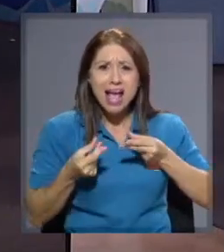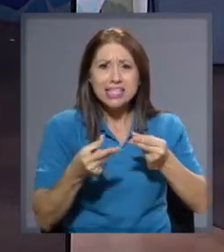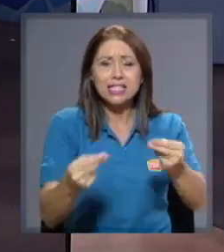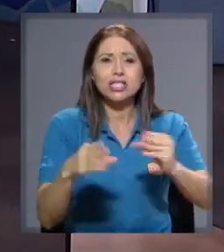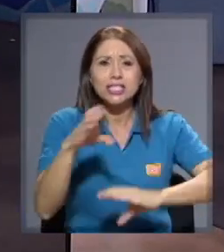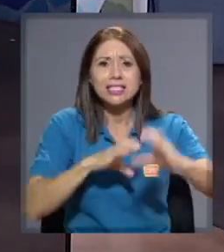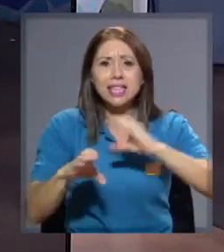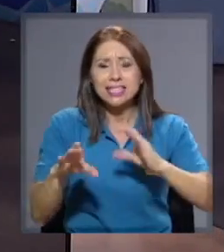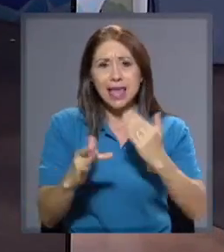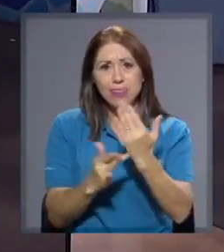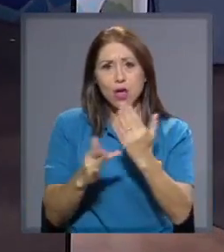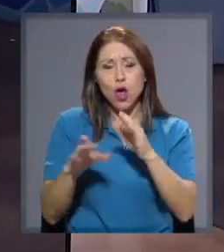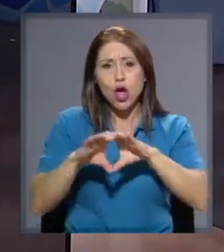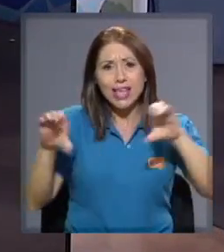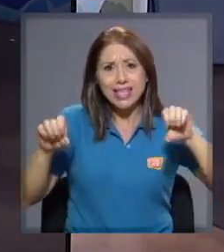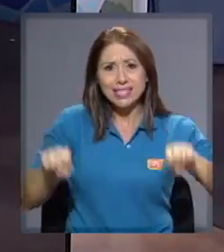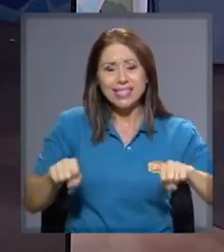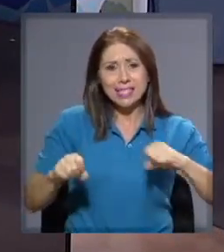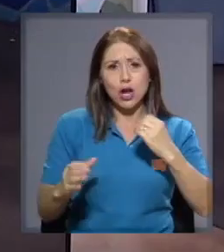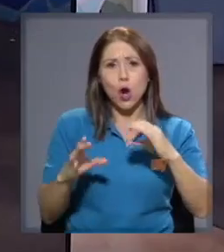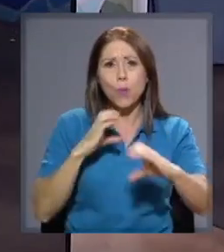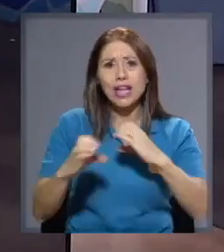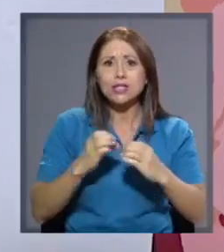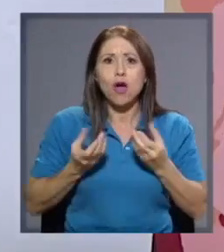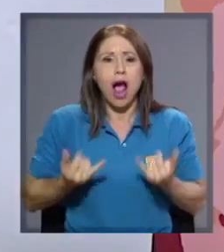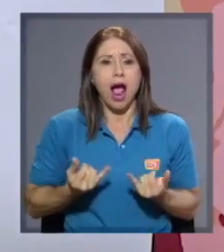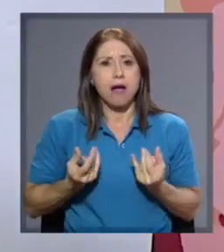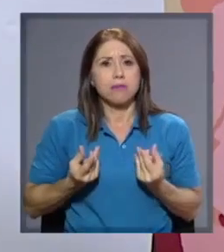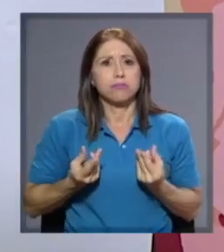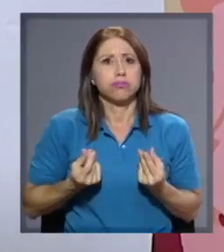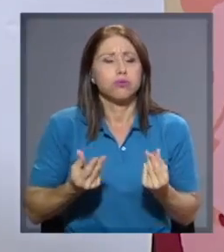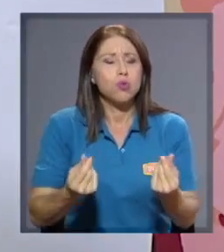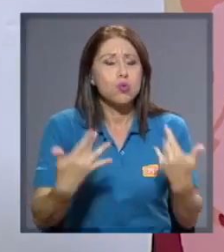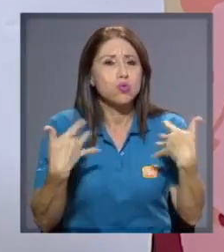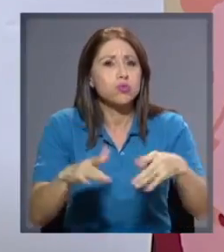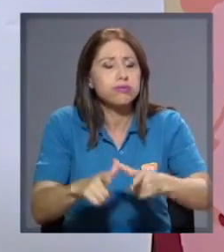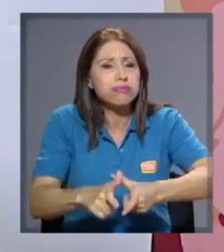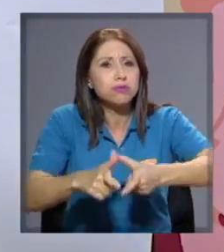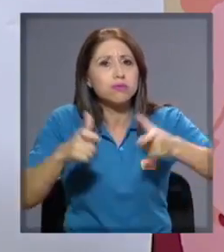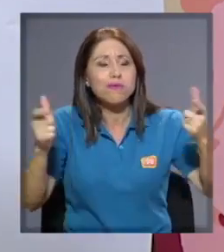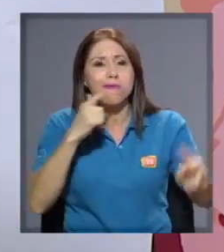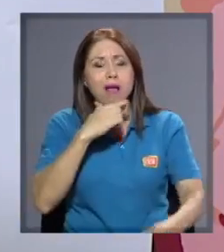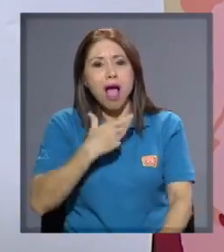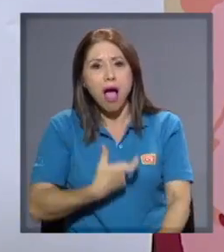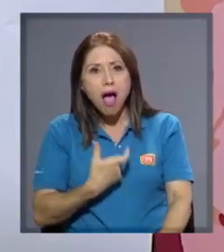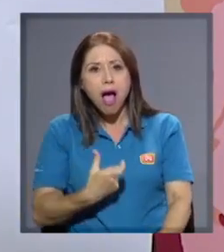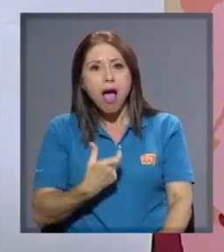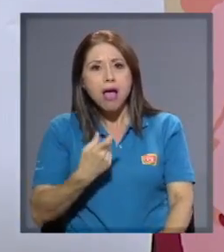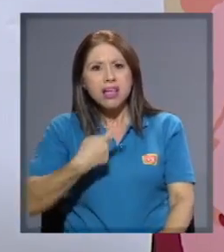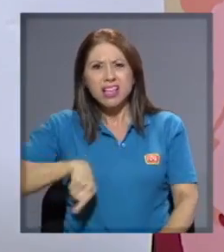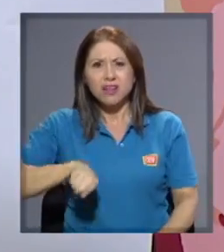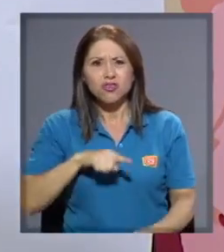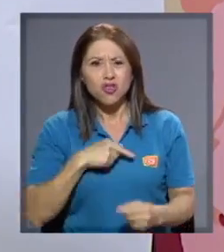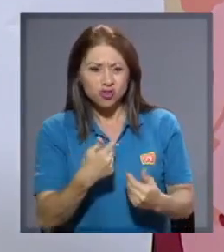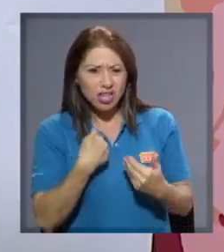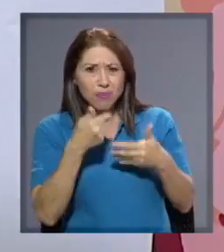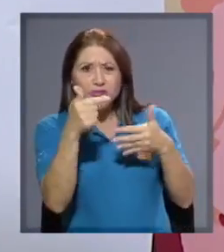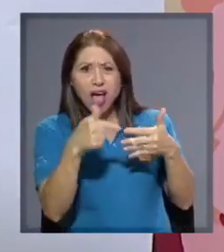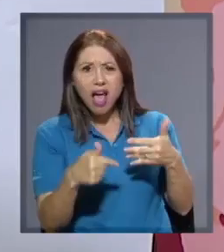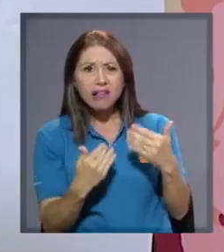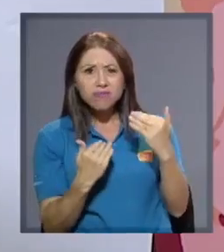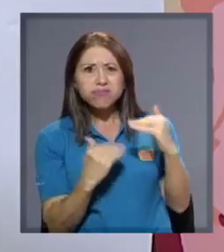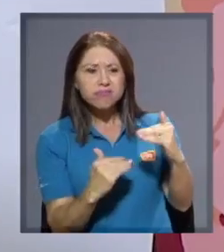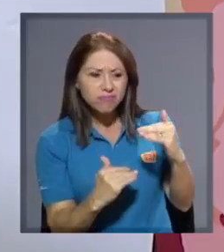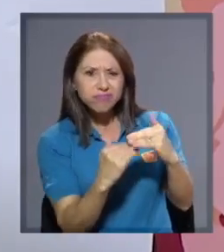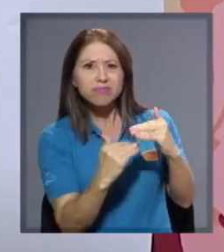telecomunicaciones es tan abismal tan acelerado que en los otros limitarnos a lo que tenemos pues nos está limitando